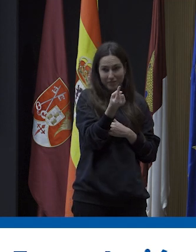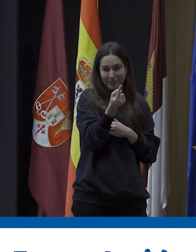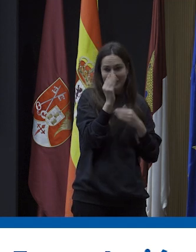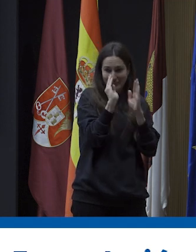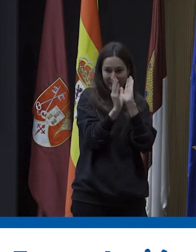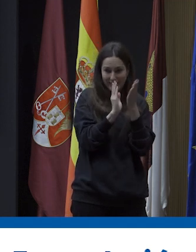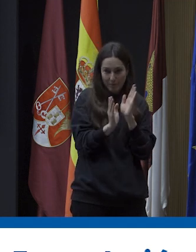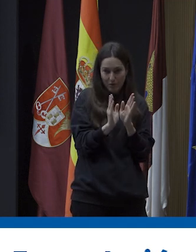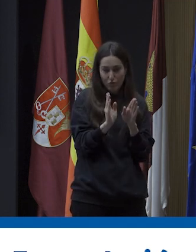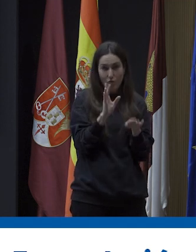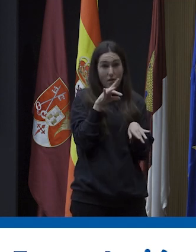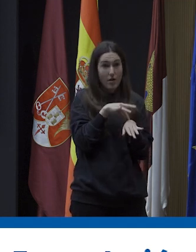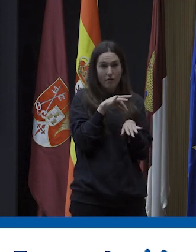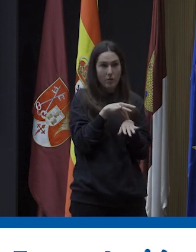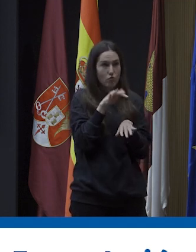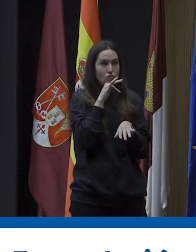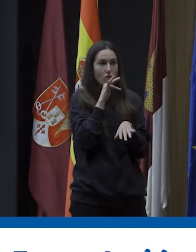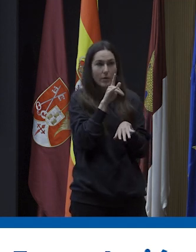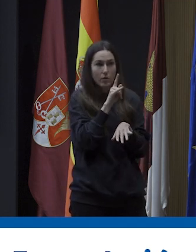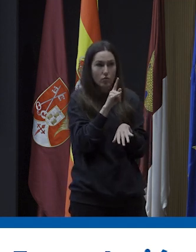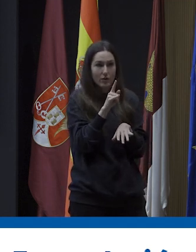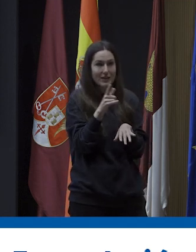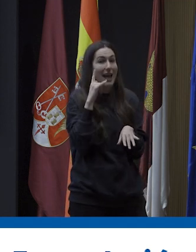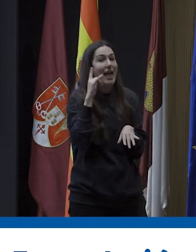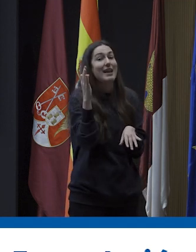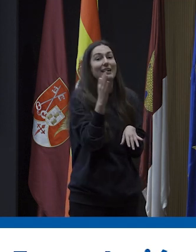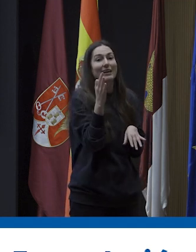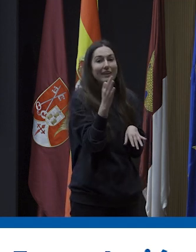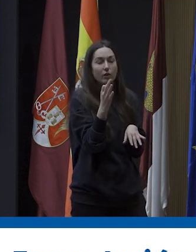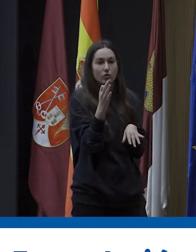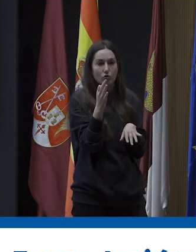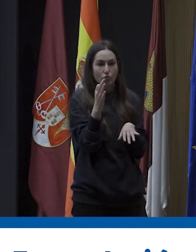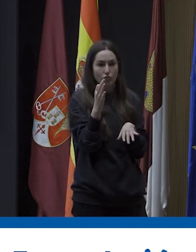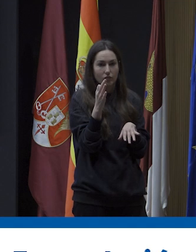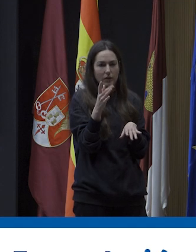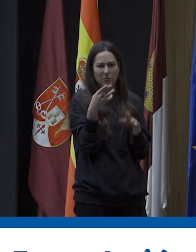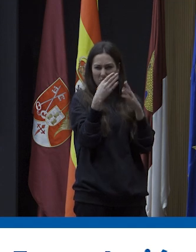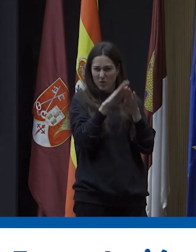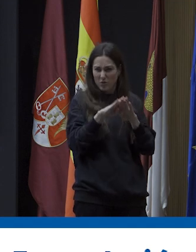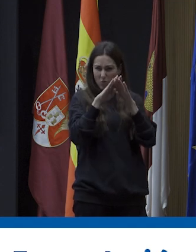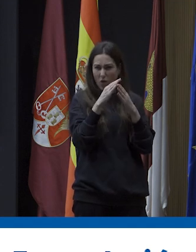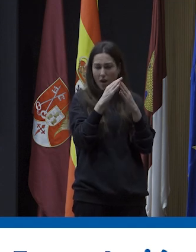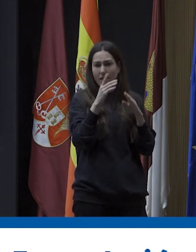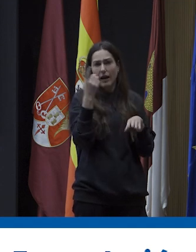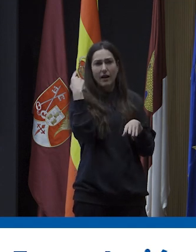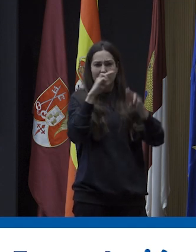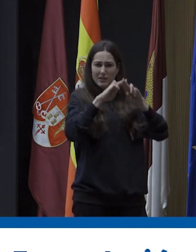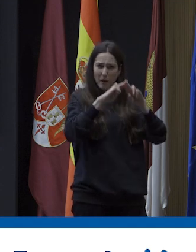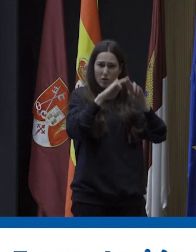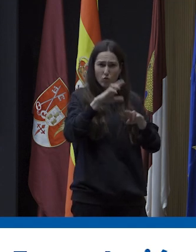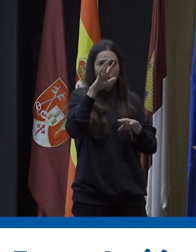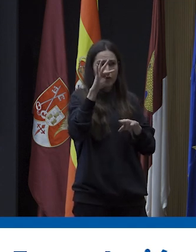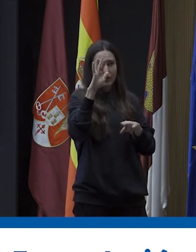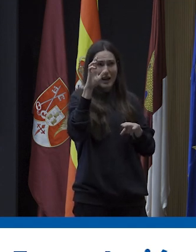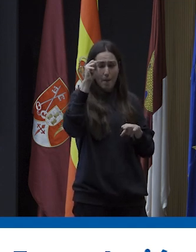son pacientes, el tratamiento de los factores de riesgo, que es lo que hemos visto del estudio Framingham, y por otro lado tenemos lo que llamamos